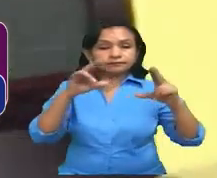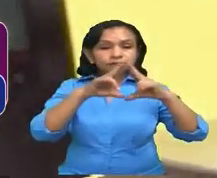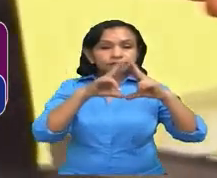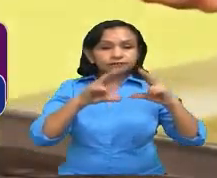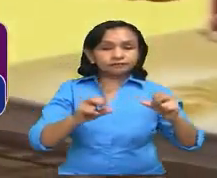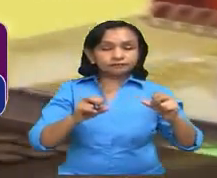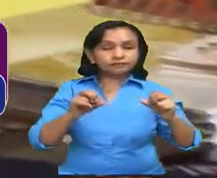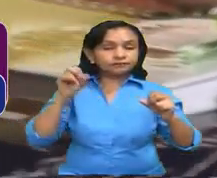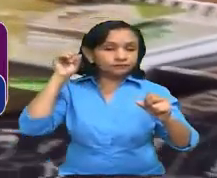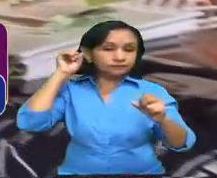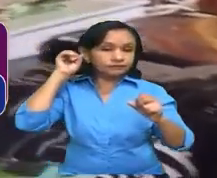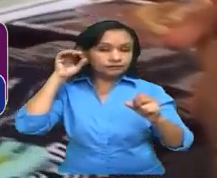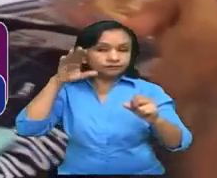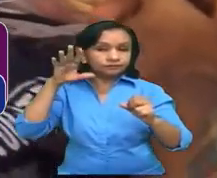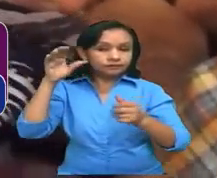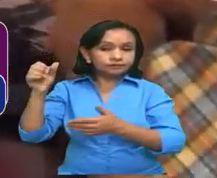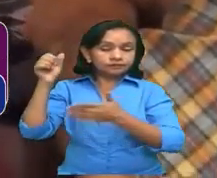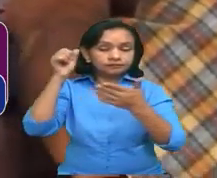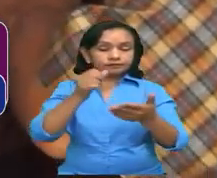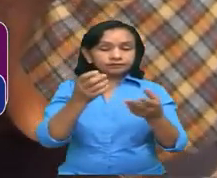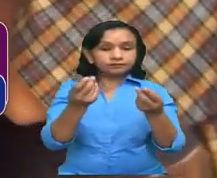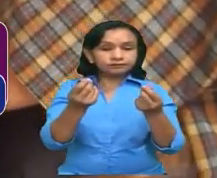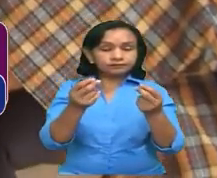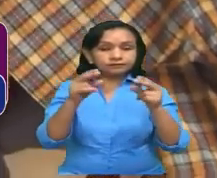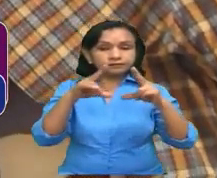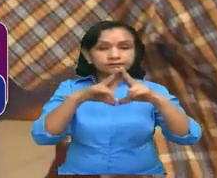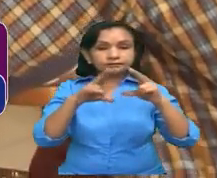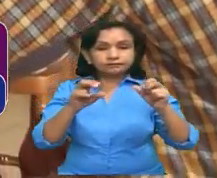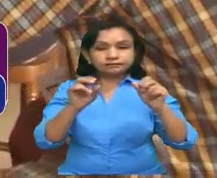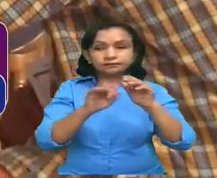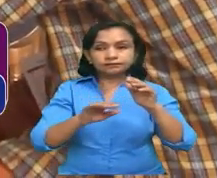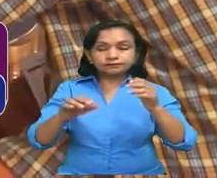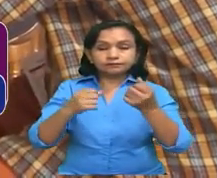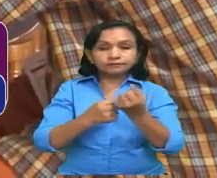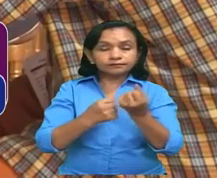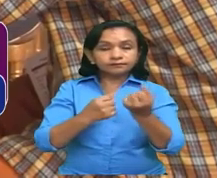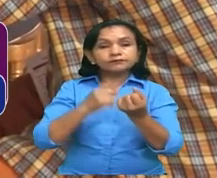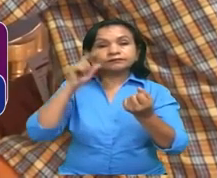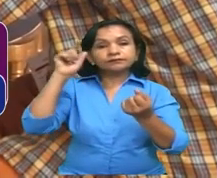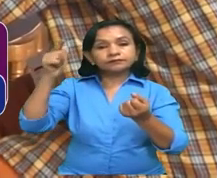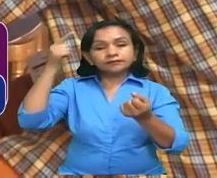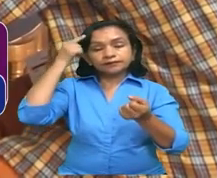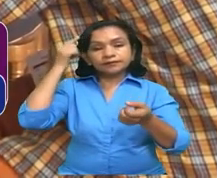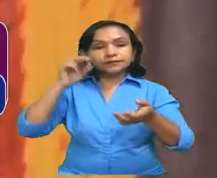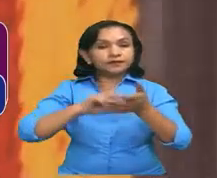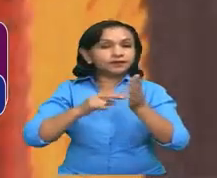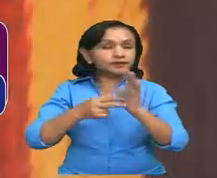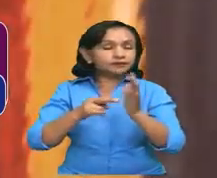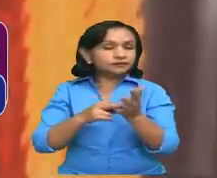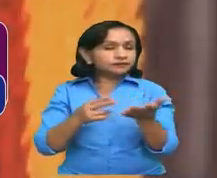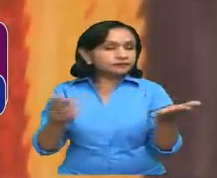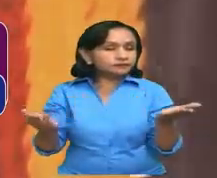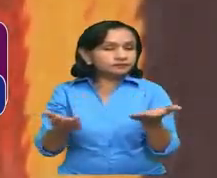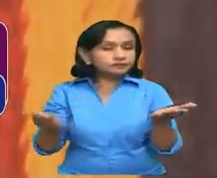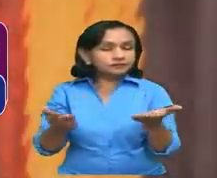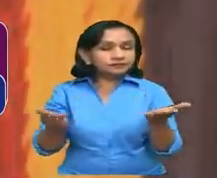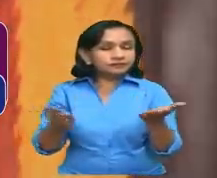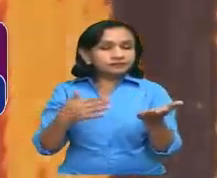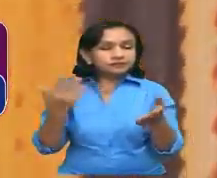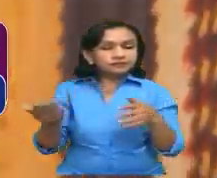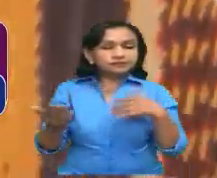es la inversión, que esto definitivamente es algo seguro para aquellos que